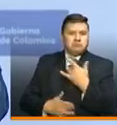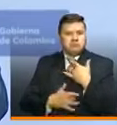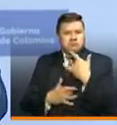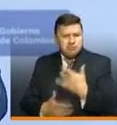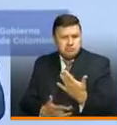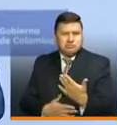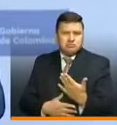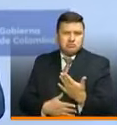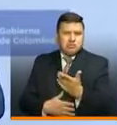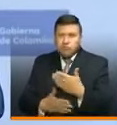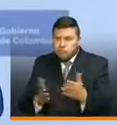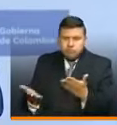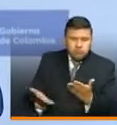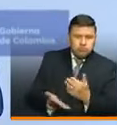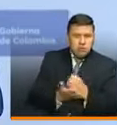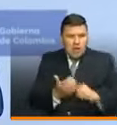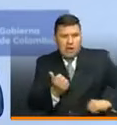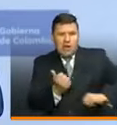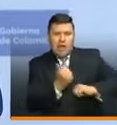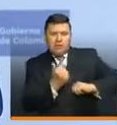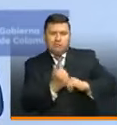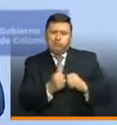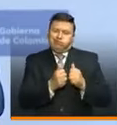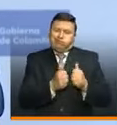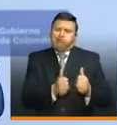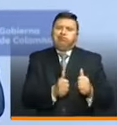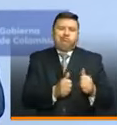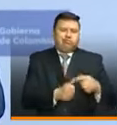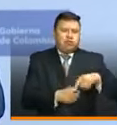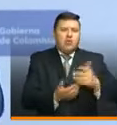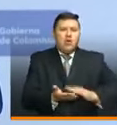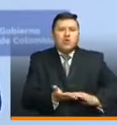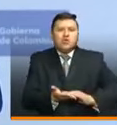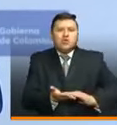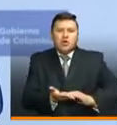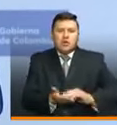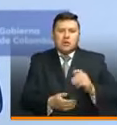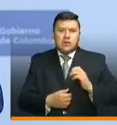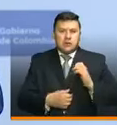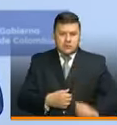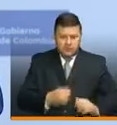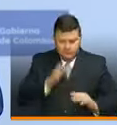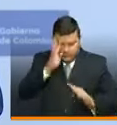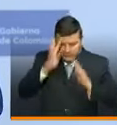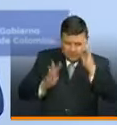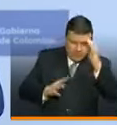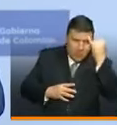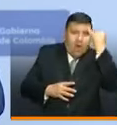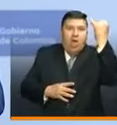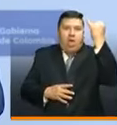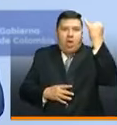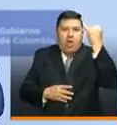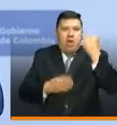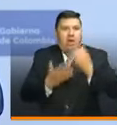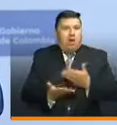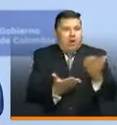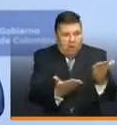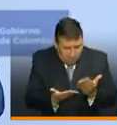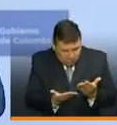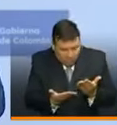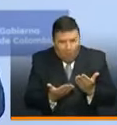generosidad, poner a toda la industria a disposición y tratar de ver cómo estas soluciones que la ciudadanía creativamente pone a disposición pueden después